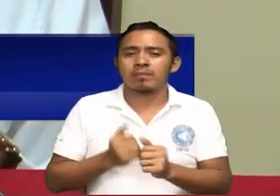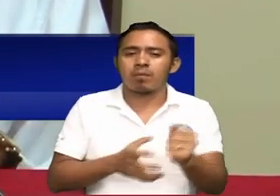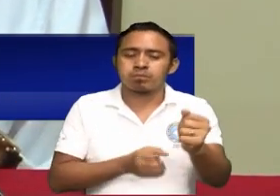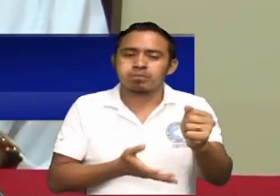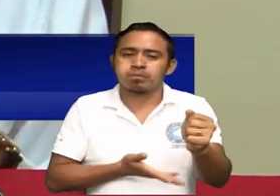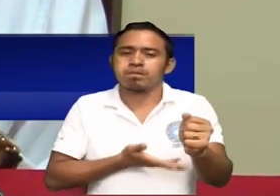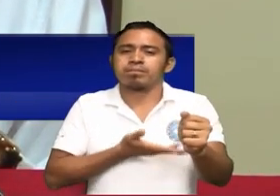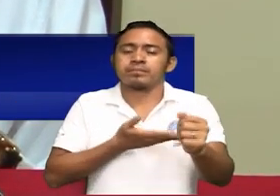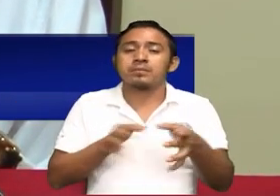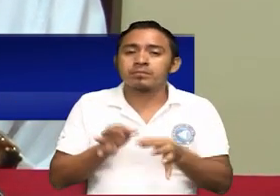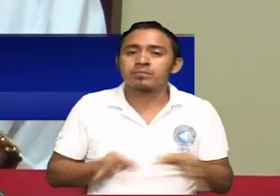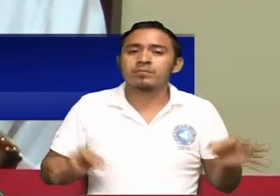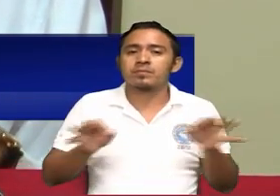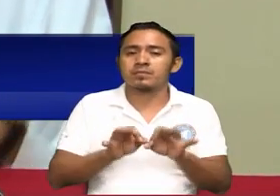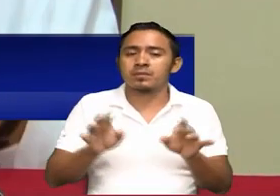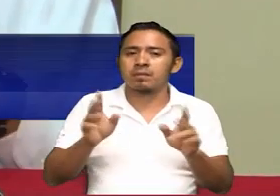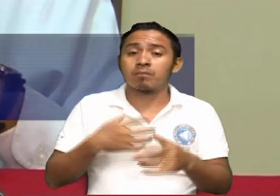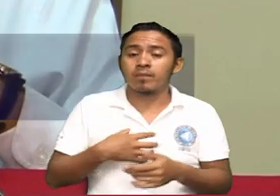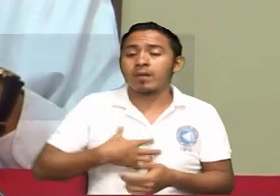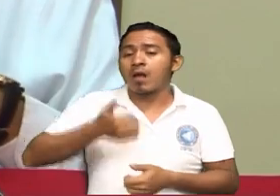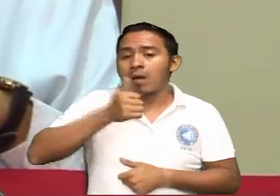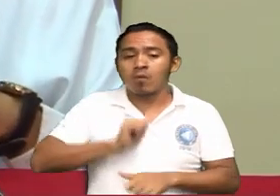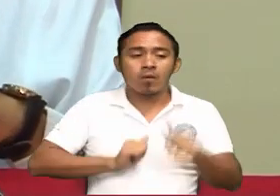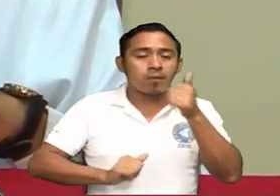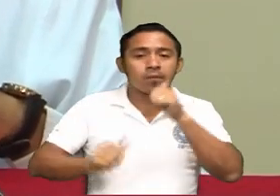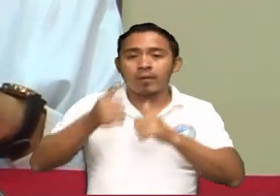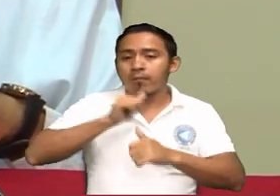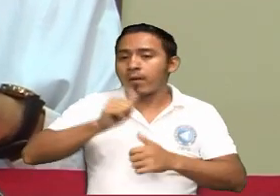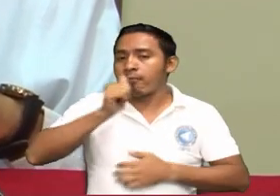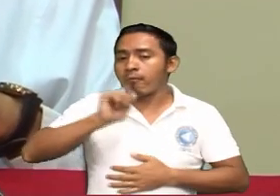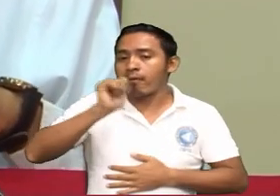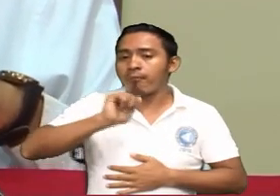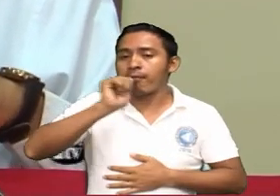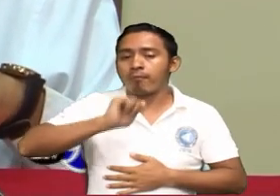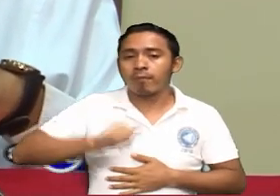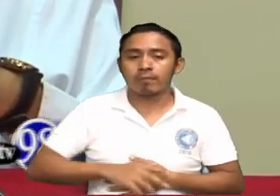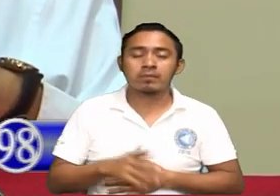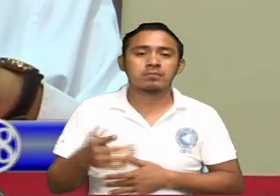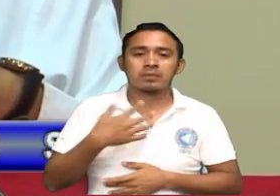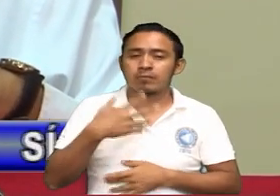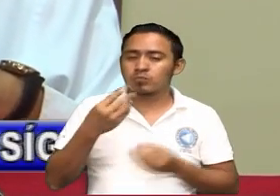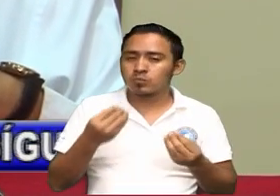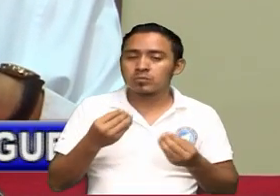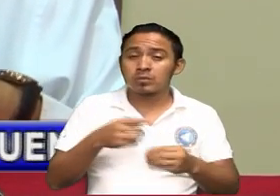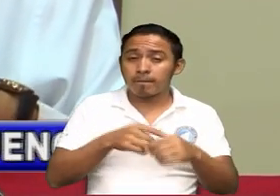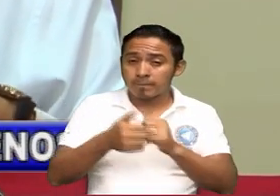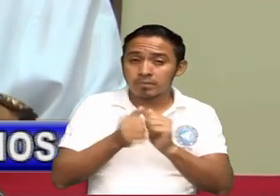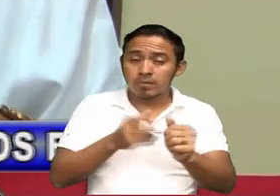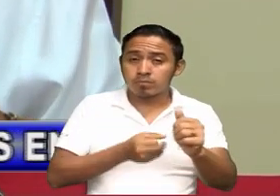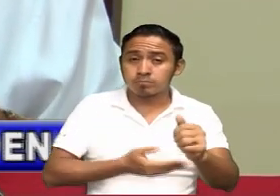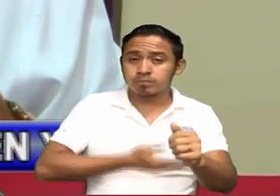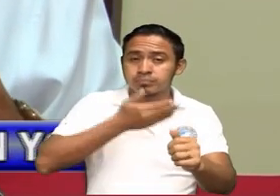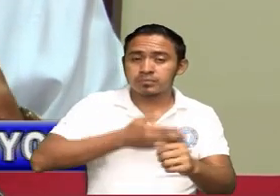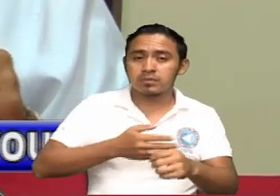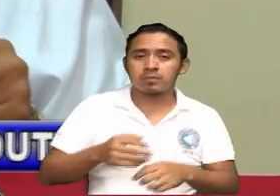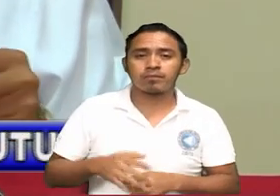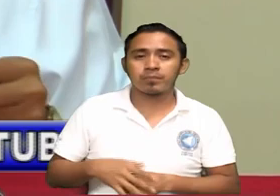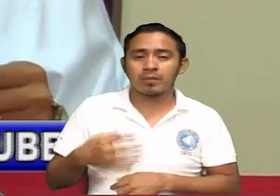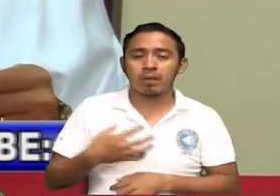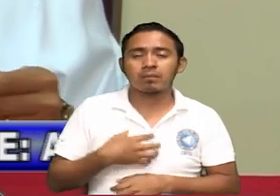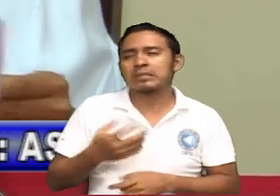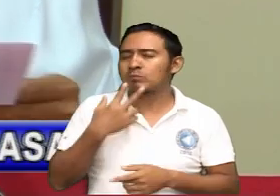hipertensión es importante también el tema de hidratación. Si usted es una persona hipertensa, no exponerse mucho tiempo al sol, llevar consigo el